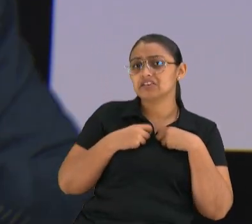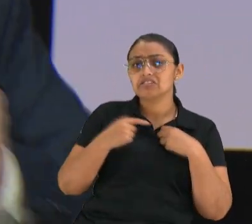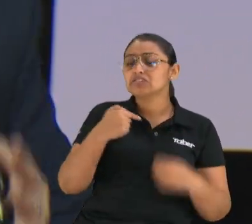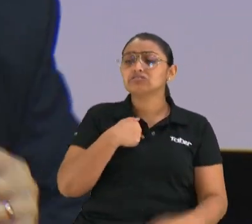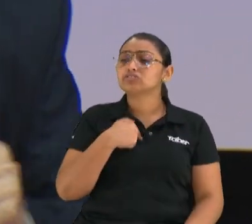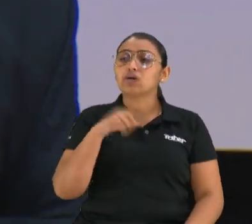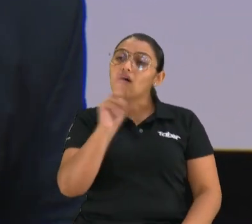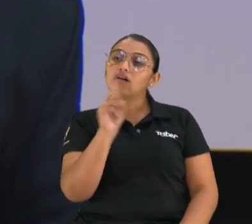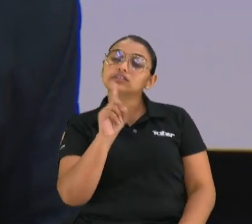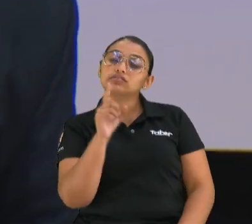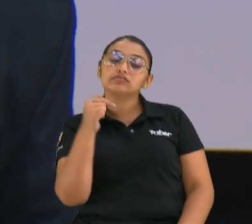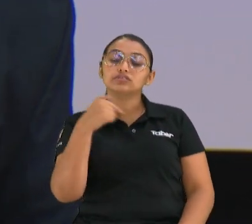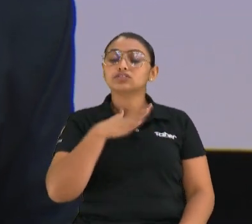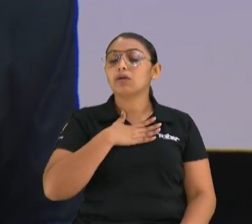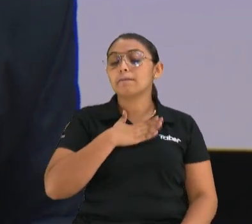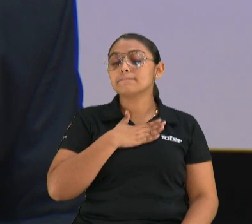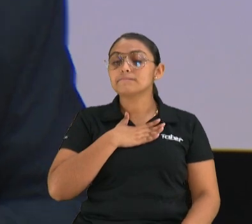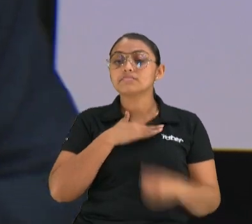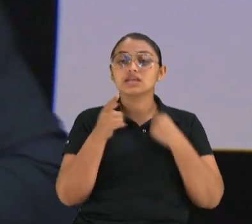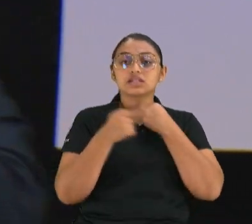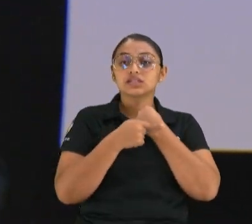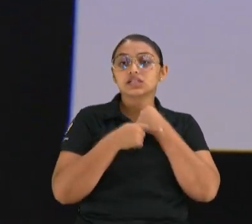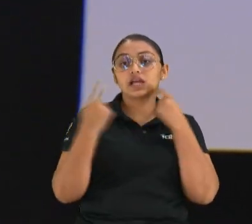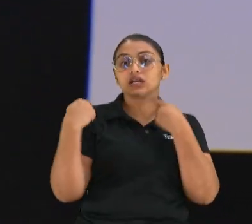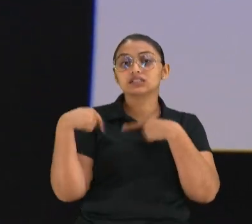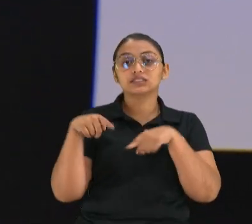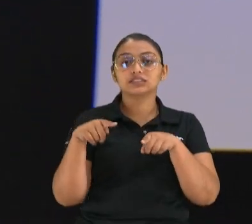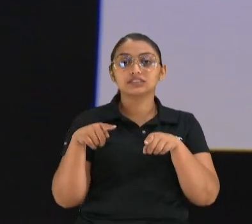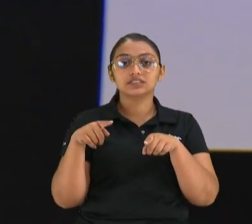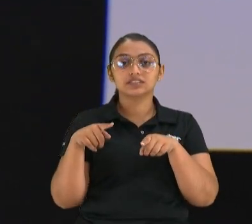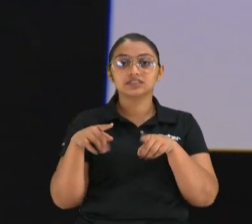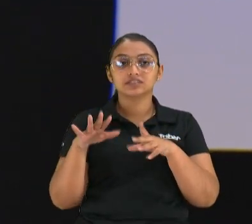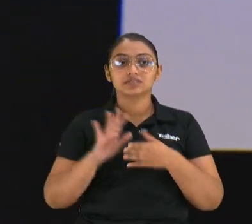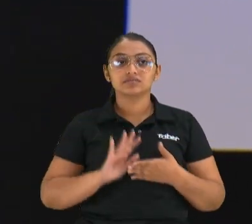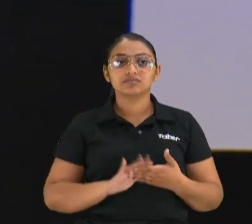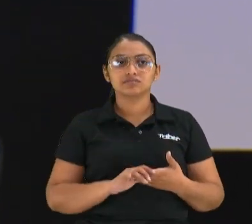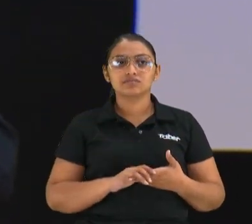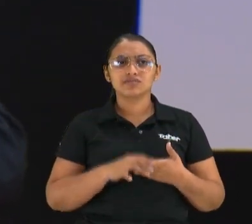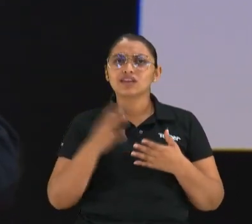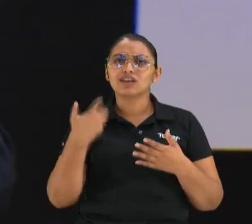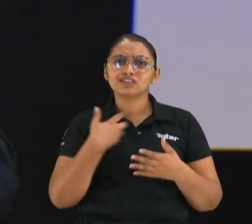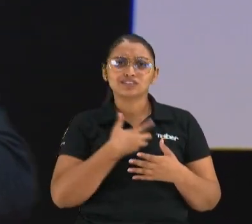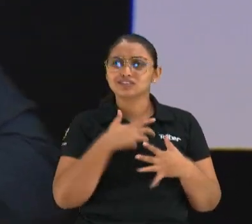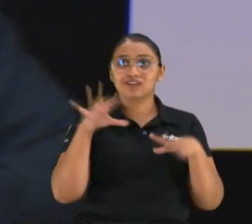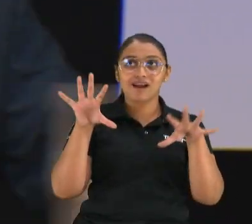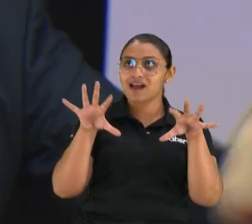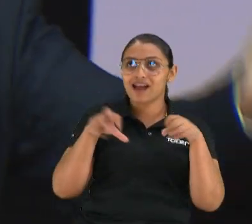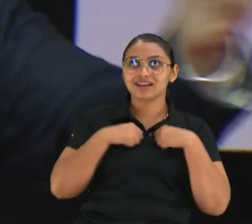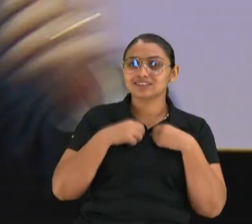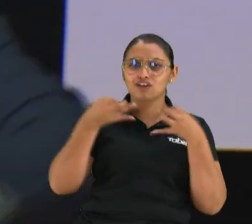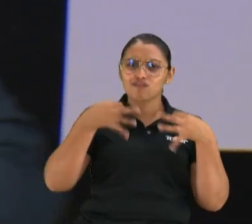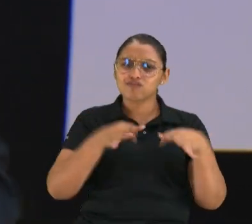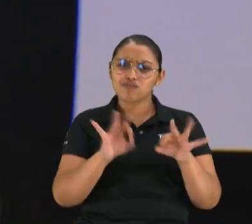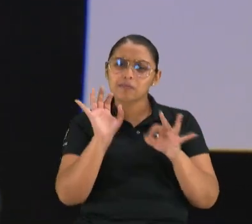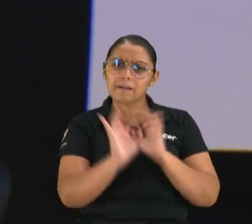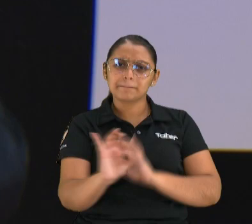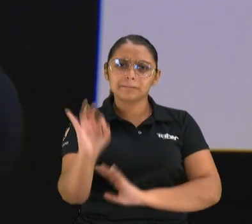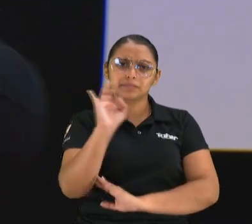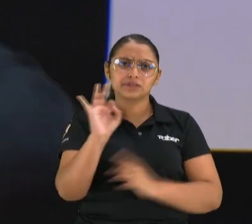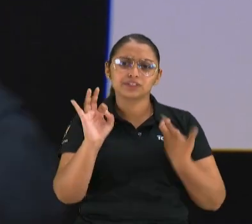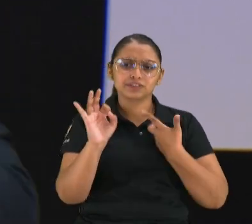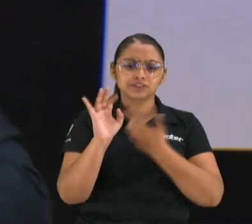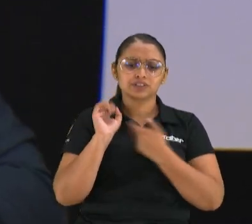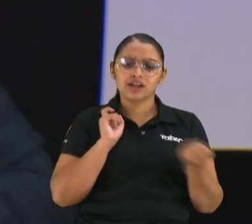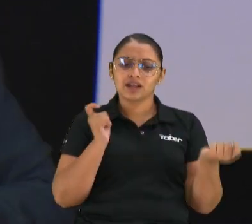aceptar que es otro tiempo que estamos viviendo no quieres aceptar que hay una manera o una mejor manera de hacer las cosas hoy me reunía con un buen amigo